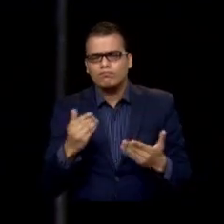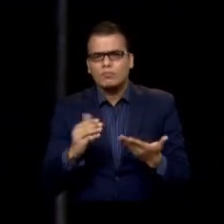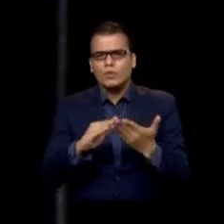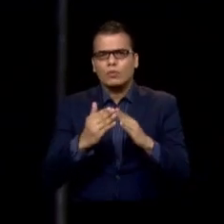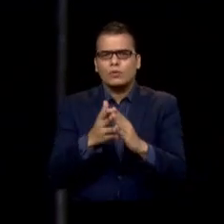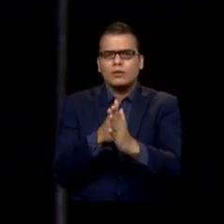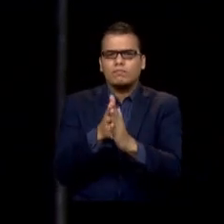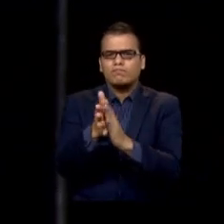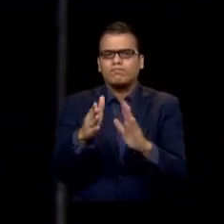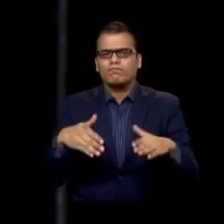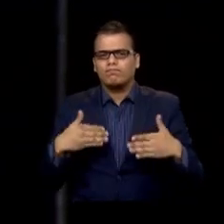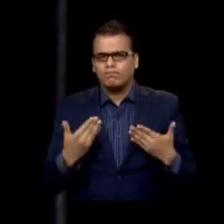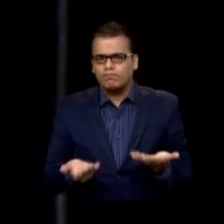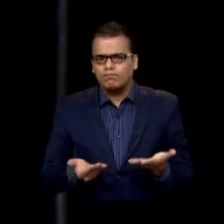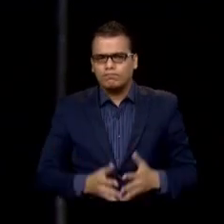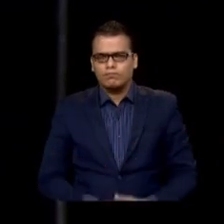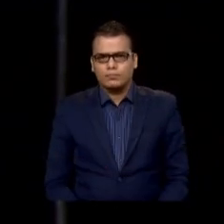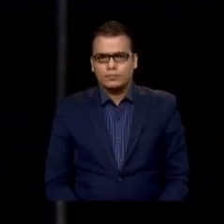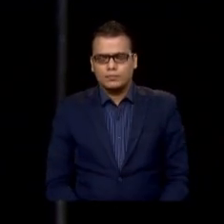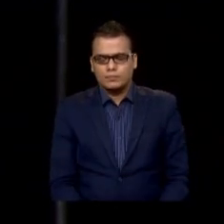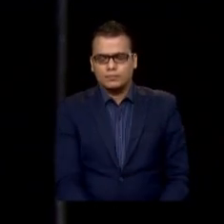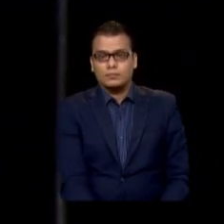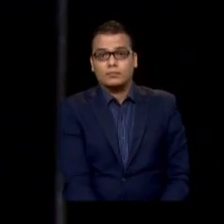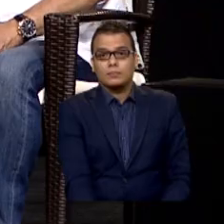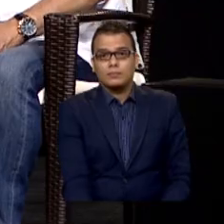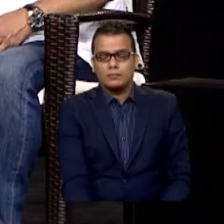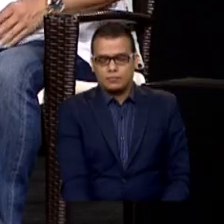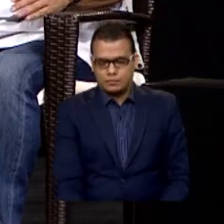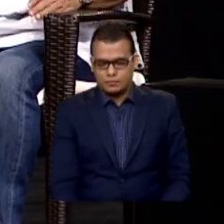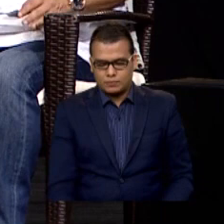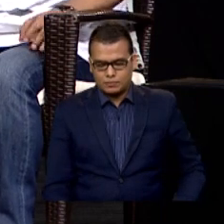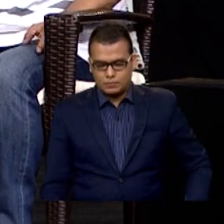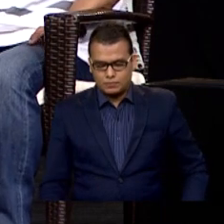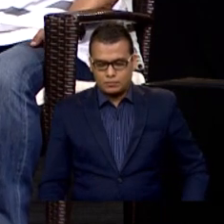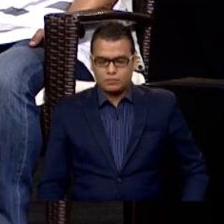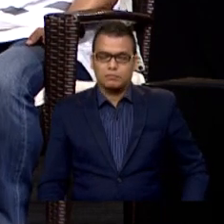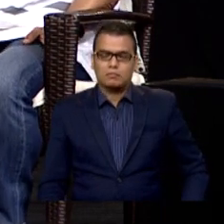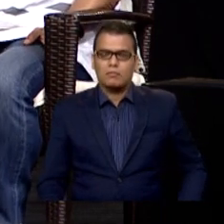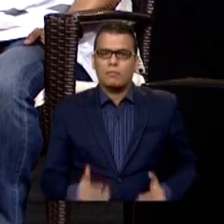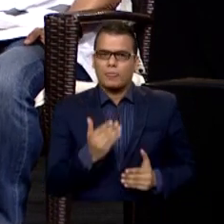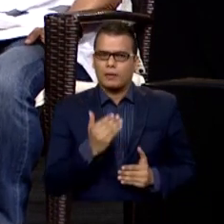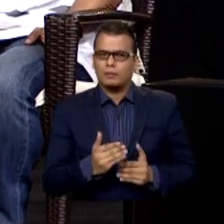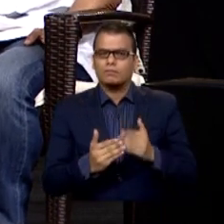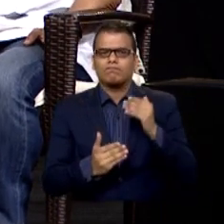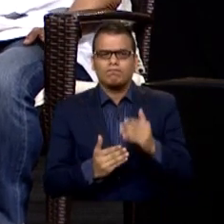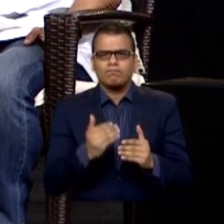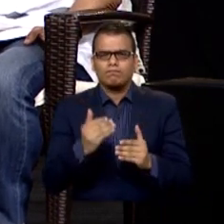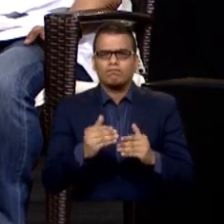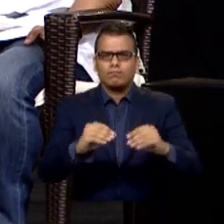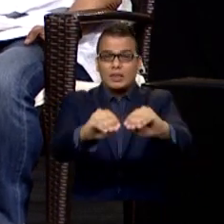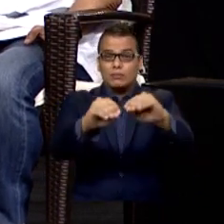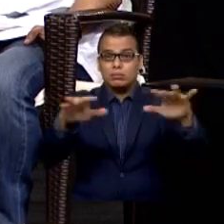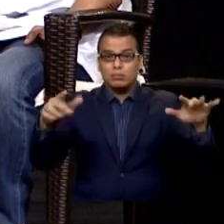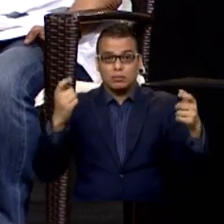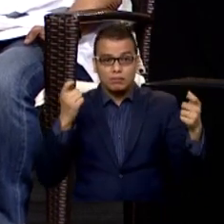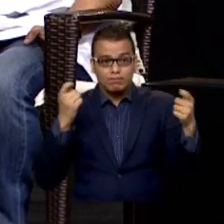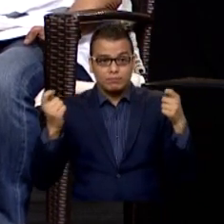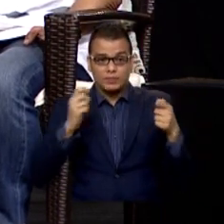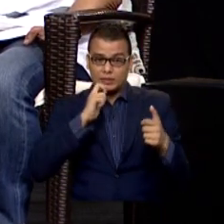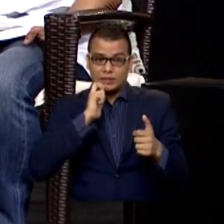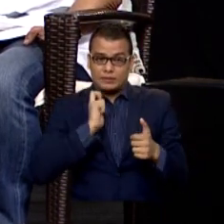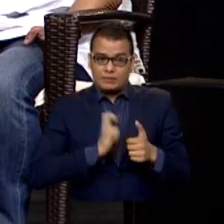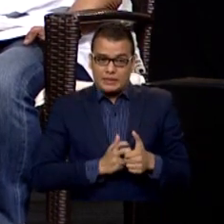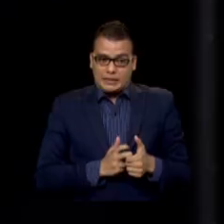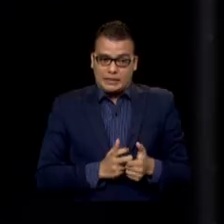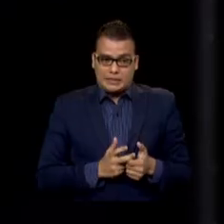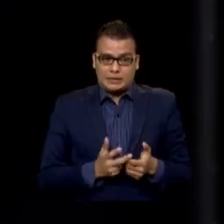los televidentes? ¿Cómo vamos? Es una pandemia que continúa en evolución, es una pandemia de muy difícil control